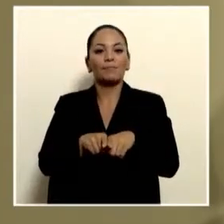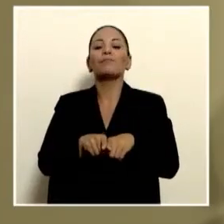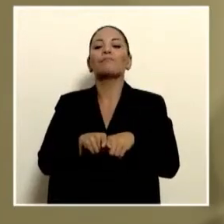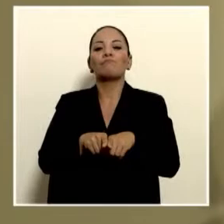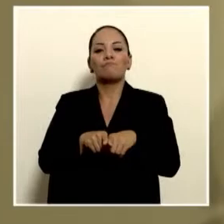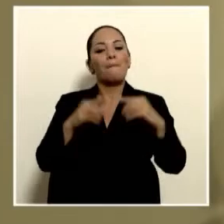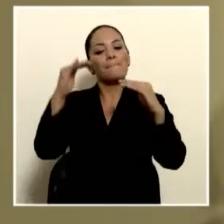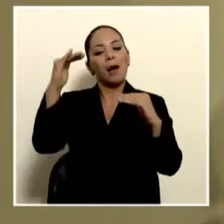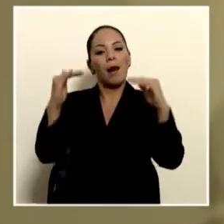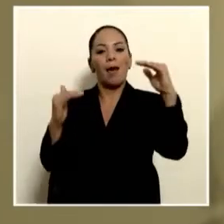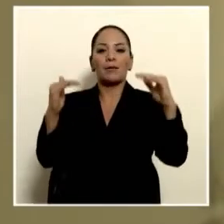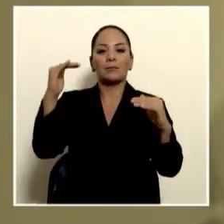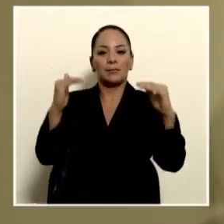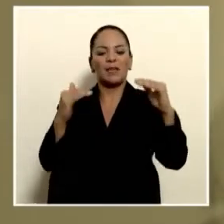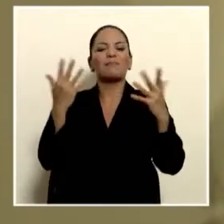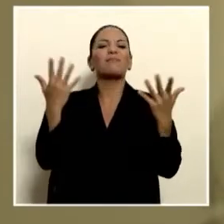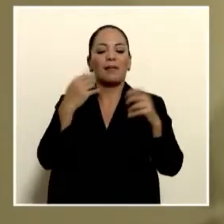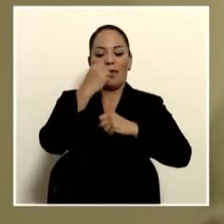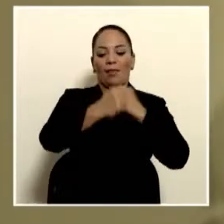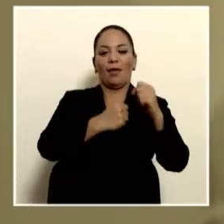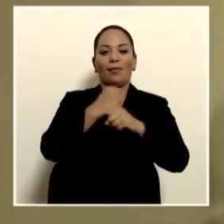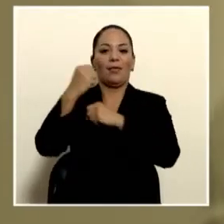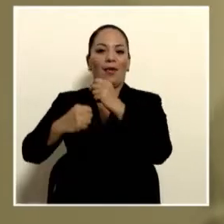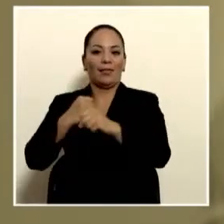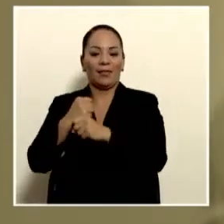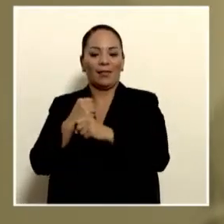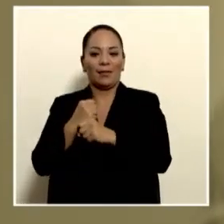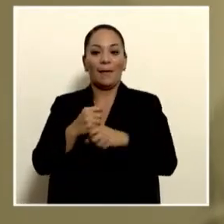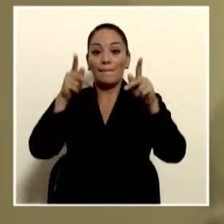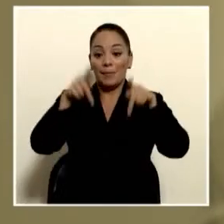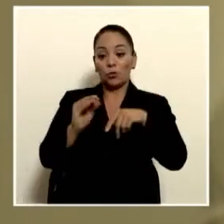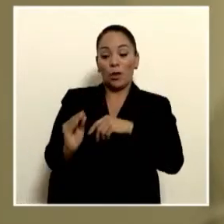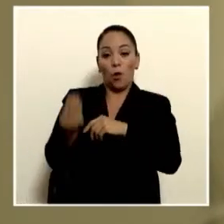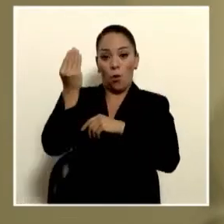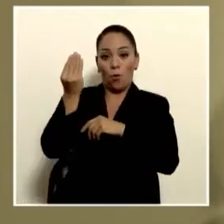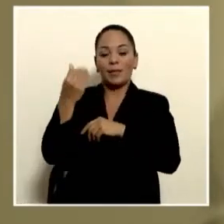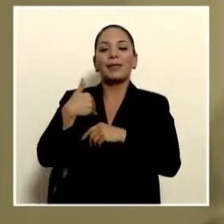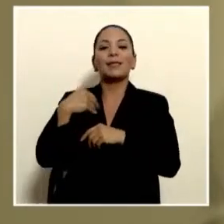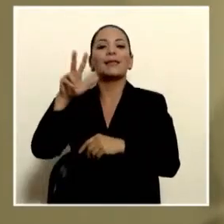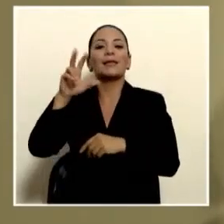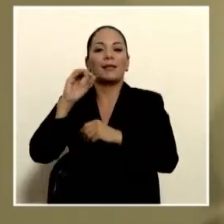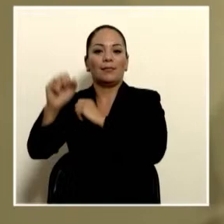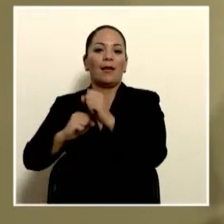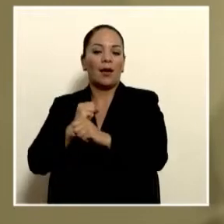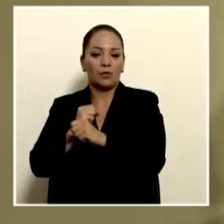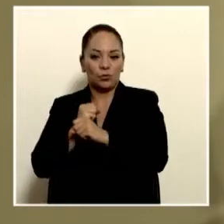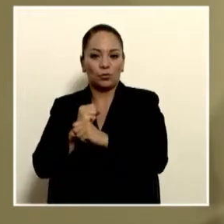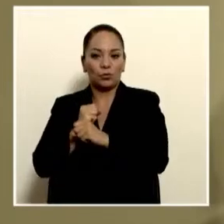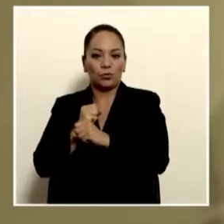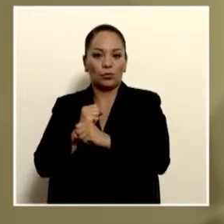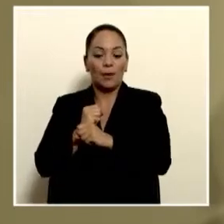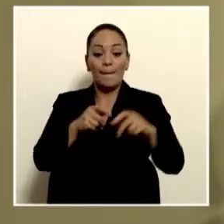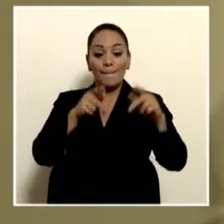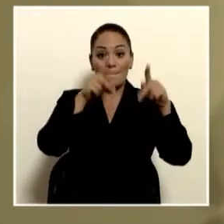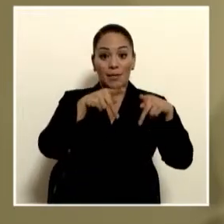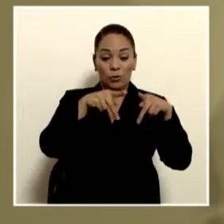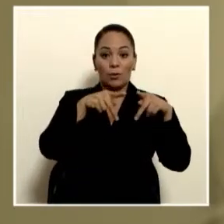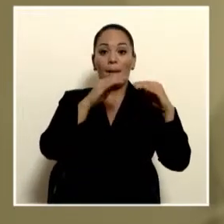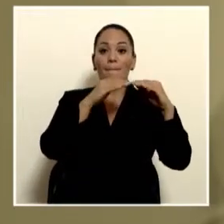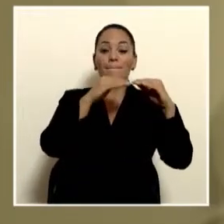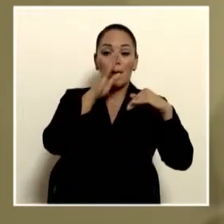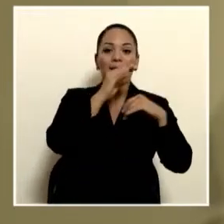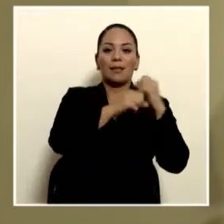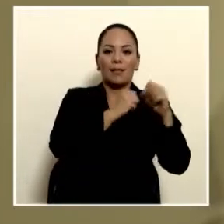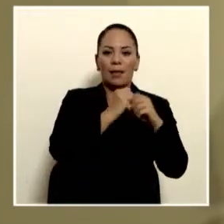tener un balance de edad donde la persona más joven tiene 30 años y la persona de